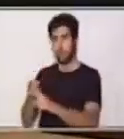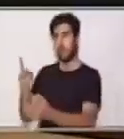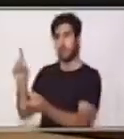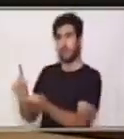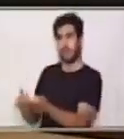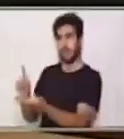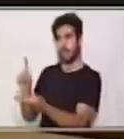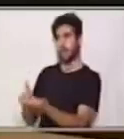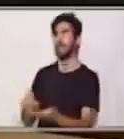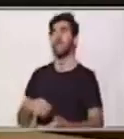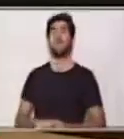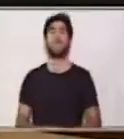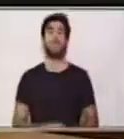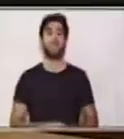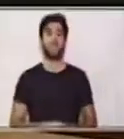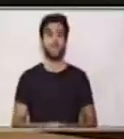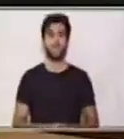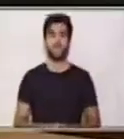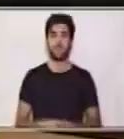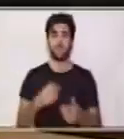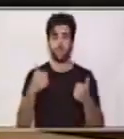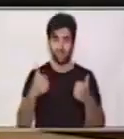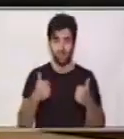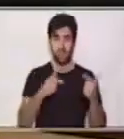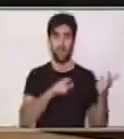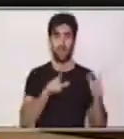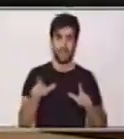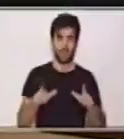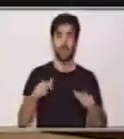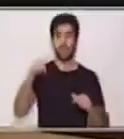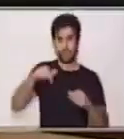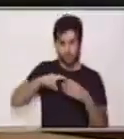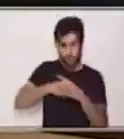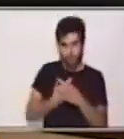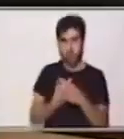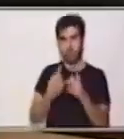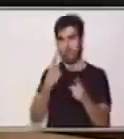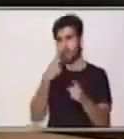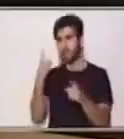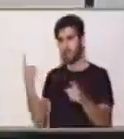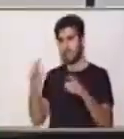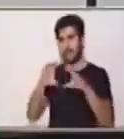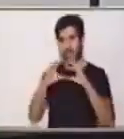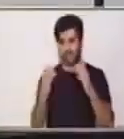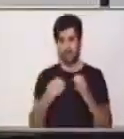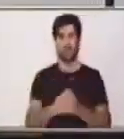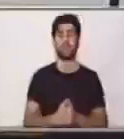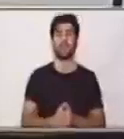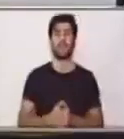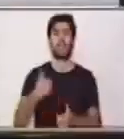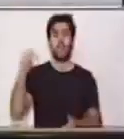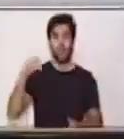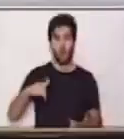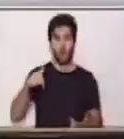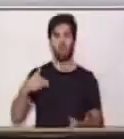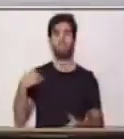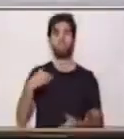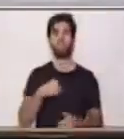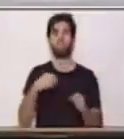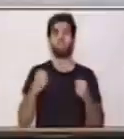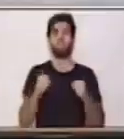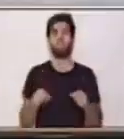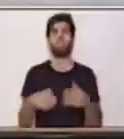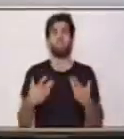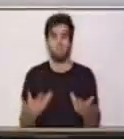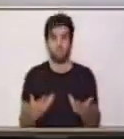alcohol en gel. Y si ya están listos, vamos a iniciar con nuestro curso. Hoy vamos a trabajar medidas